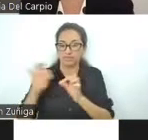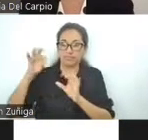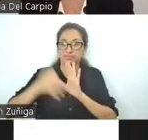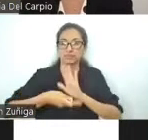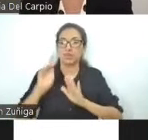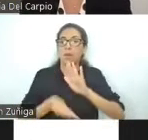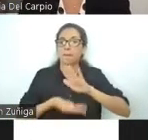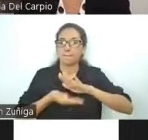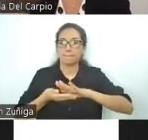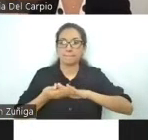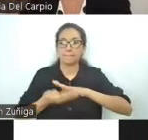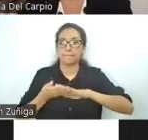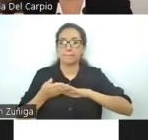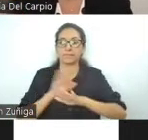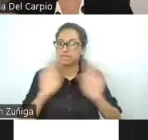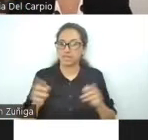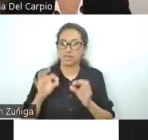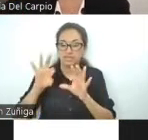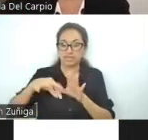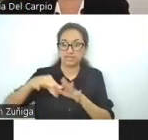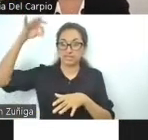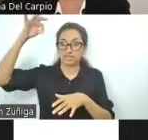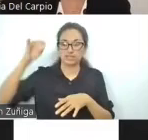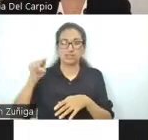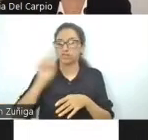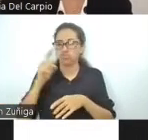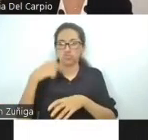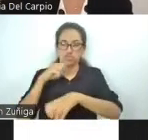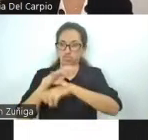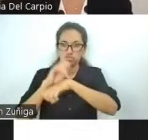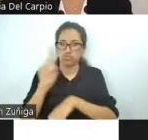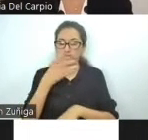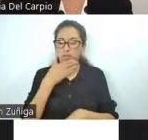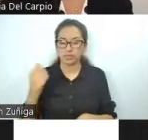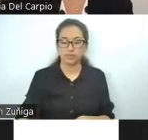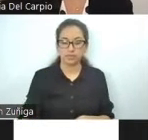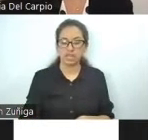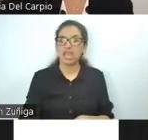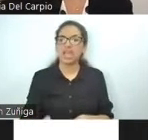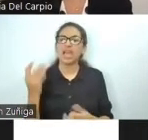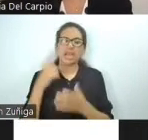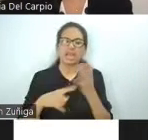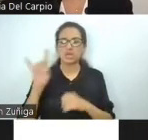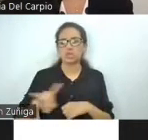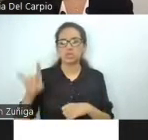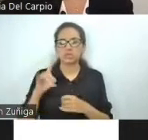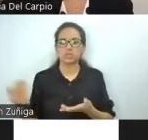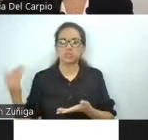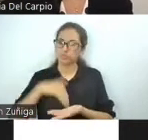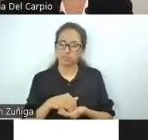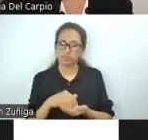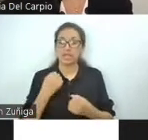ser suficiente. Y las toallitas húmedas no son recomendables. Entonces, ¿qué productos usar? Nuevamente,